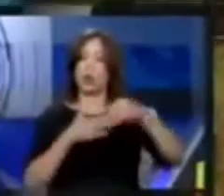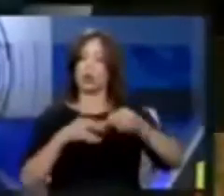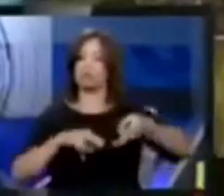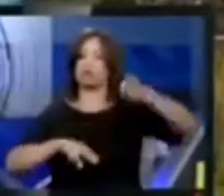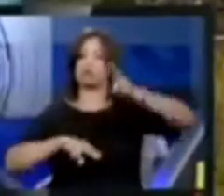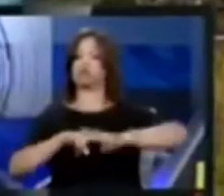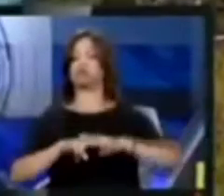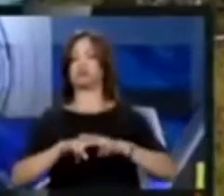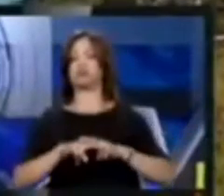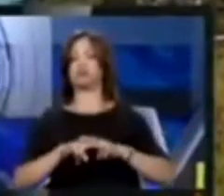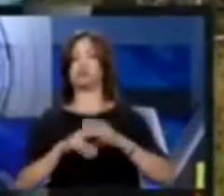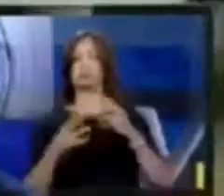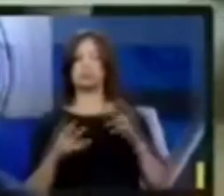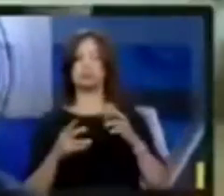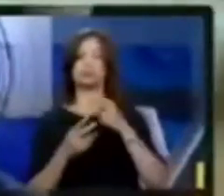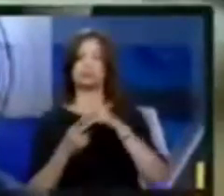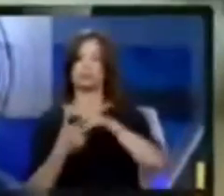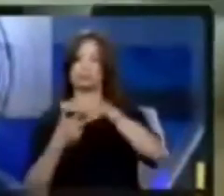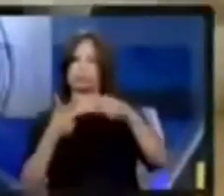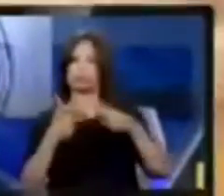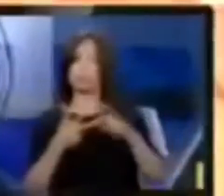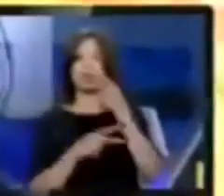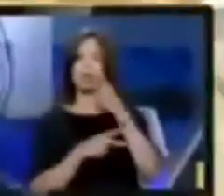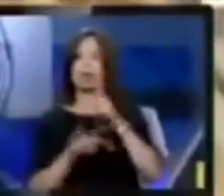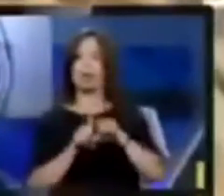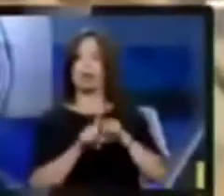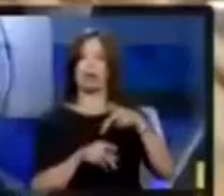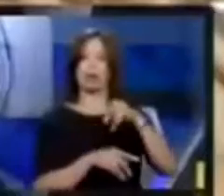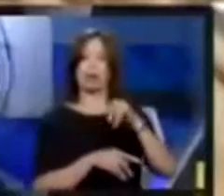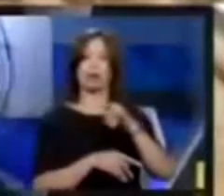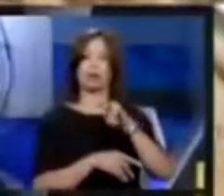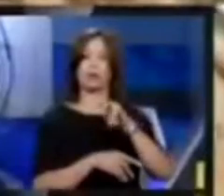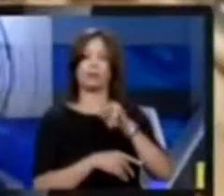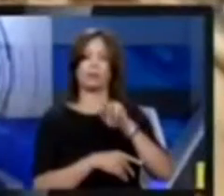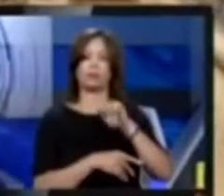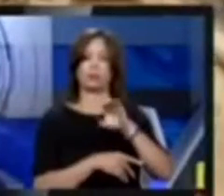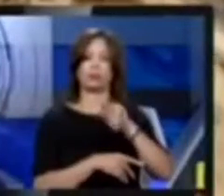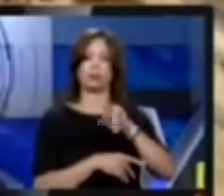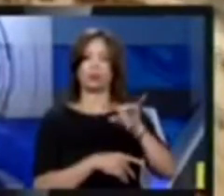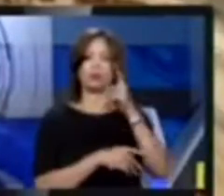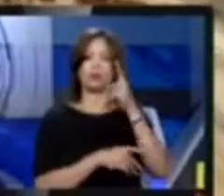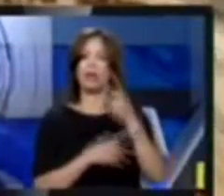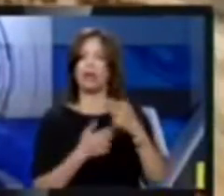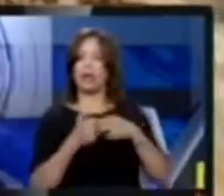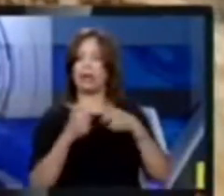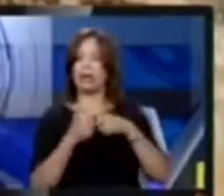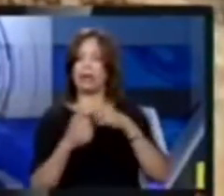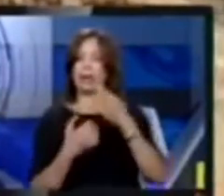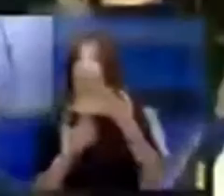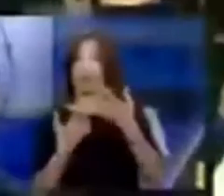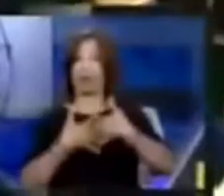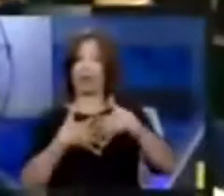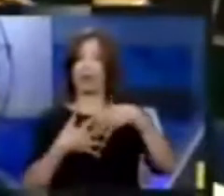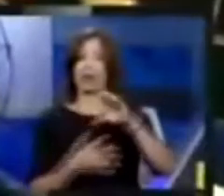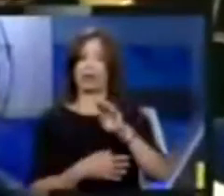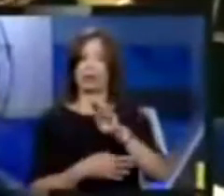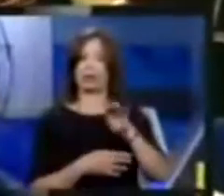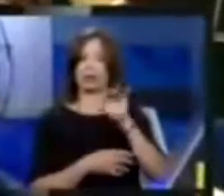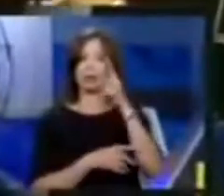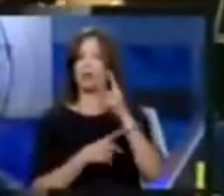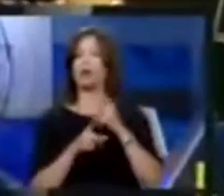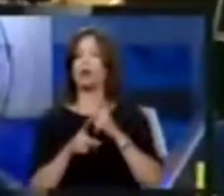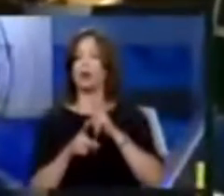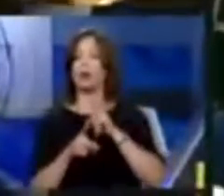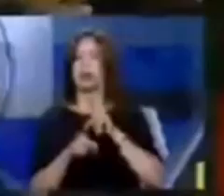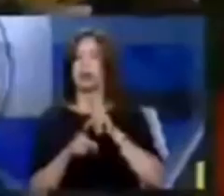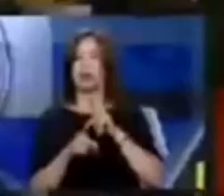dólares. Desde la presa de Pinalito hasta Punta Catalina, la central energética a carbón, siempre hubo